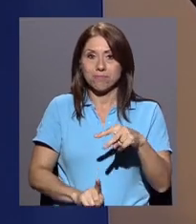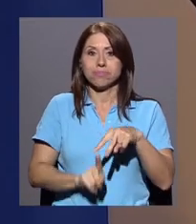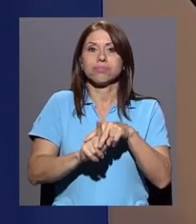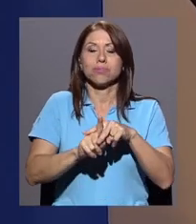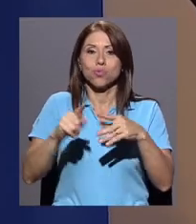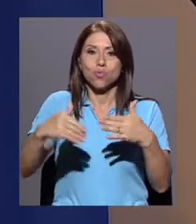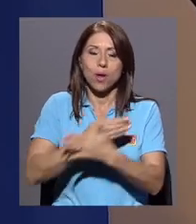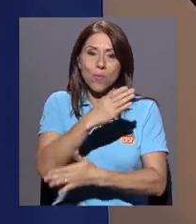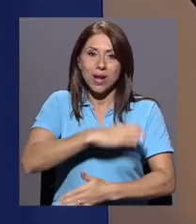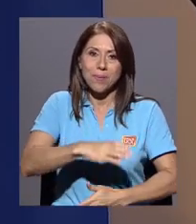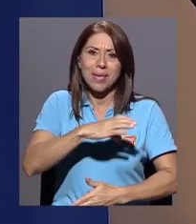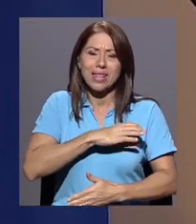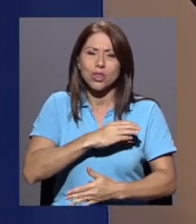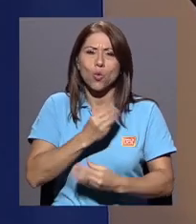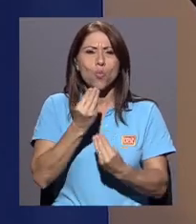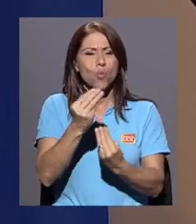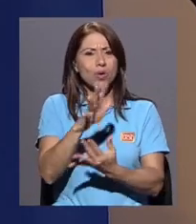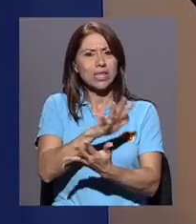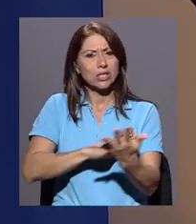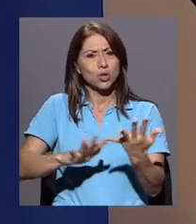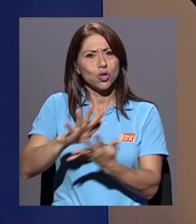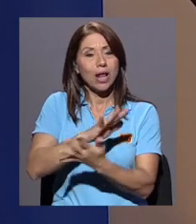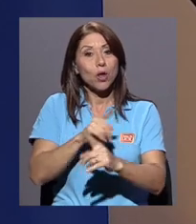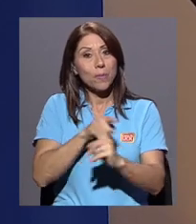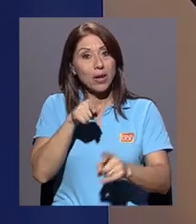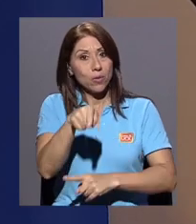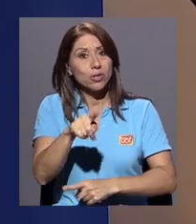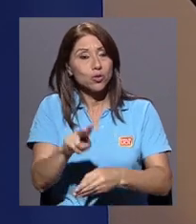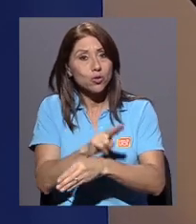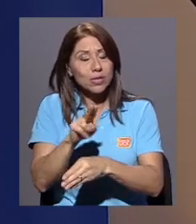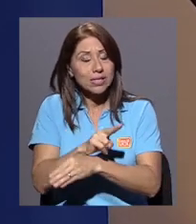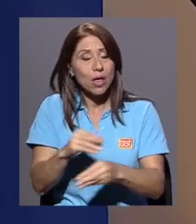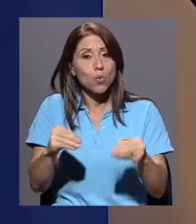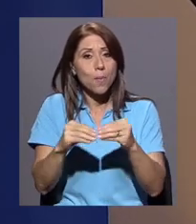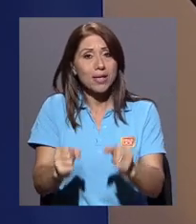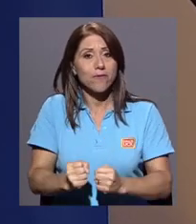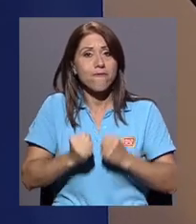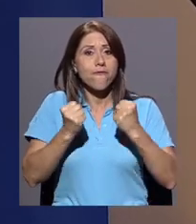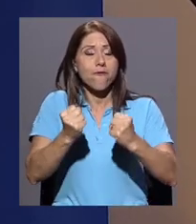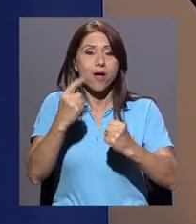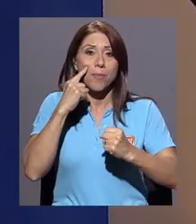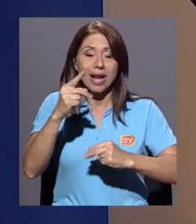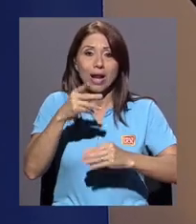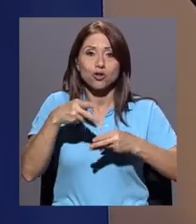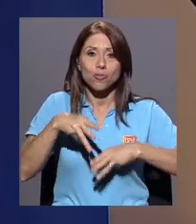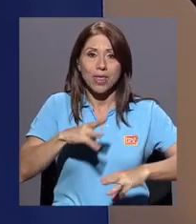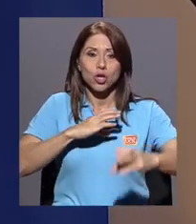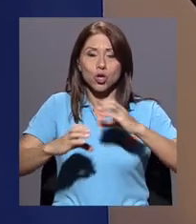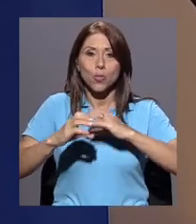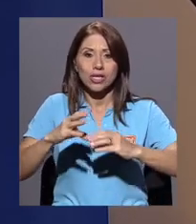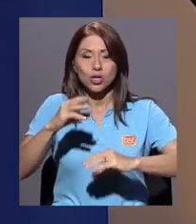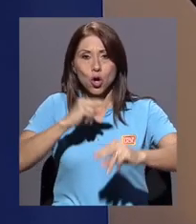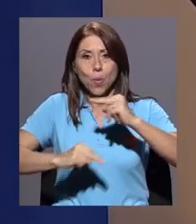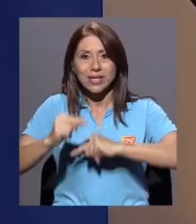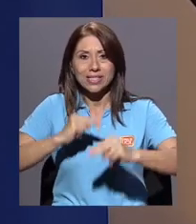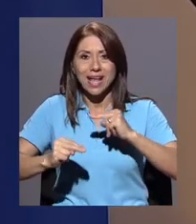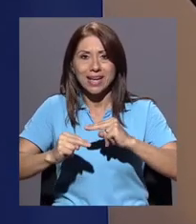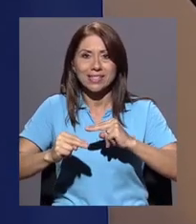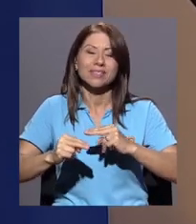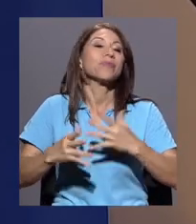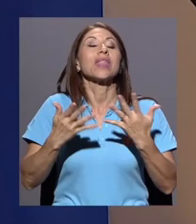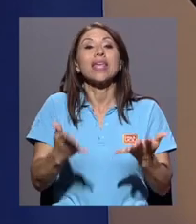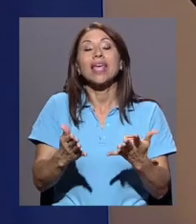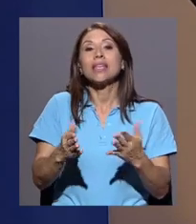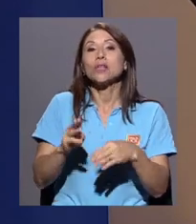elemento que es muy distorsionador, pero que ha sido mecanismo de mucha potencia para los medios comerciales, y es el tomar